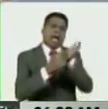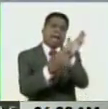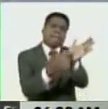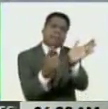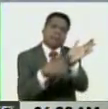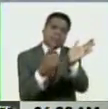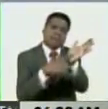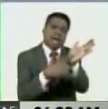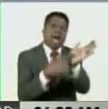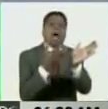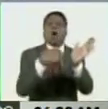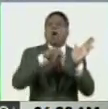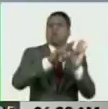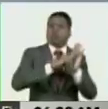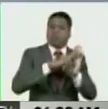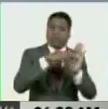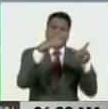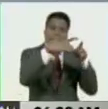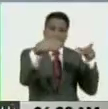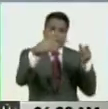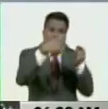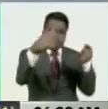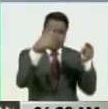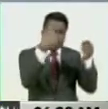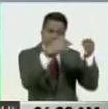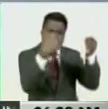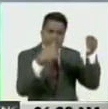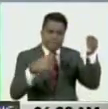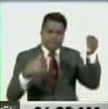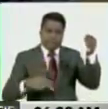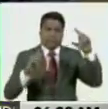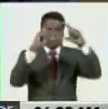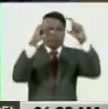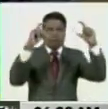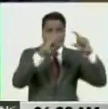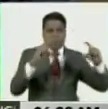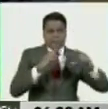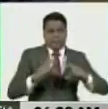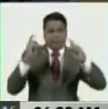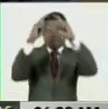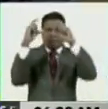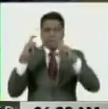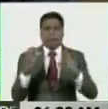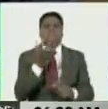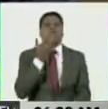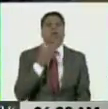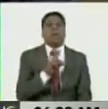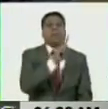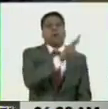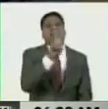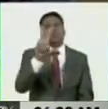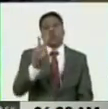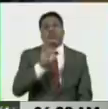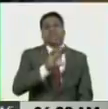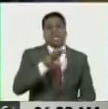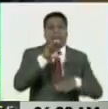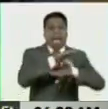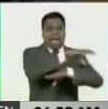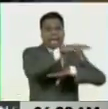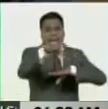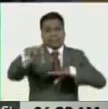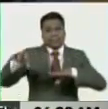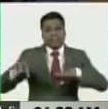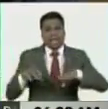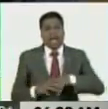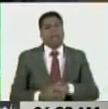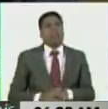renovar. Rectora, si ellos hubiesen ido con su tarjeta y hubiesen sacado el número de votos en dos estados, ¿no hubiesen tenido la necesidad de ir a este